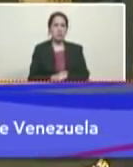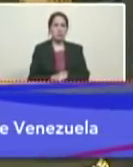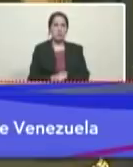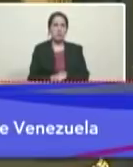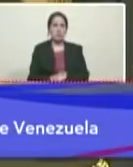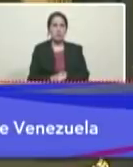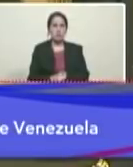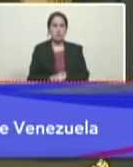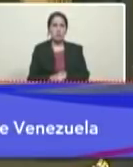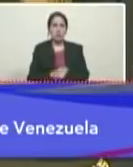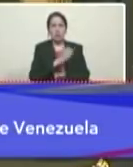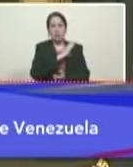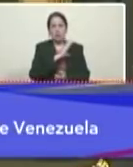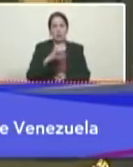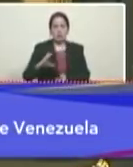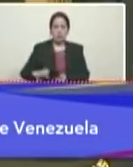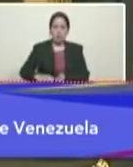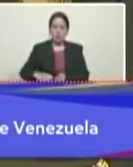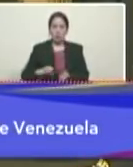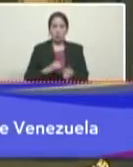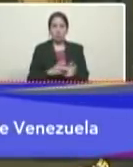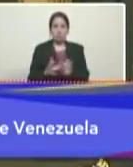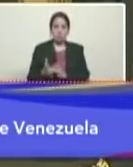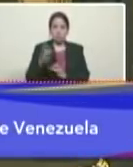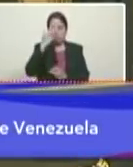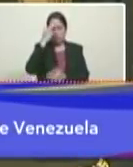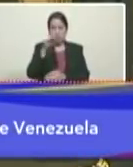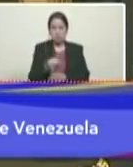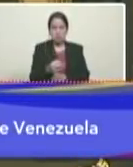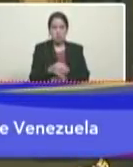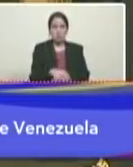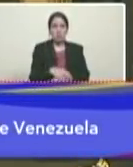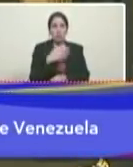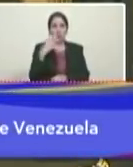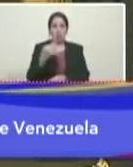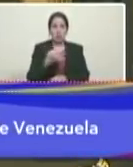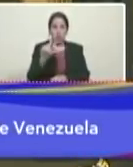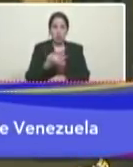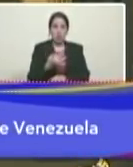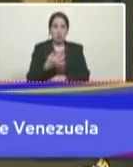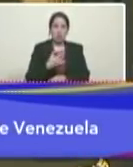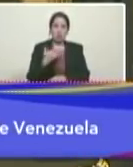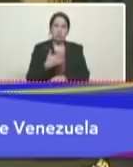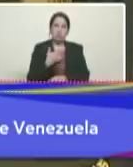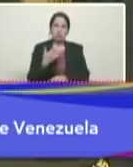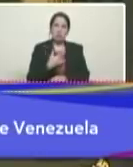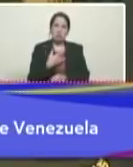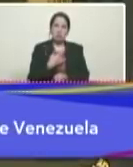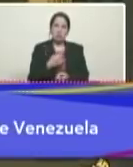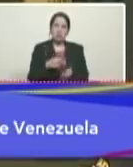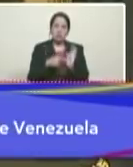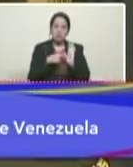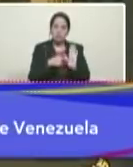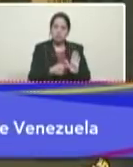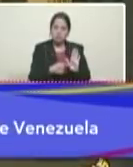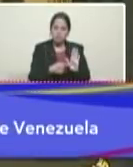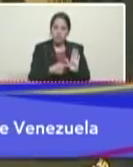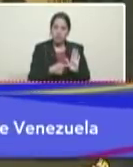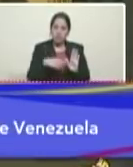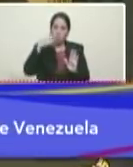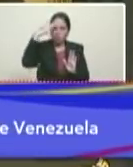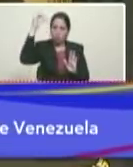cristo de verdad y yo sentí la presencia de dios en esta etapa